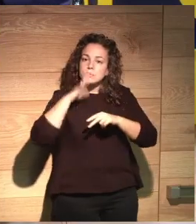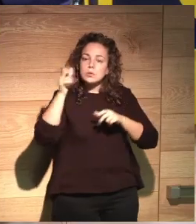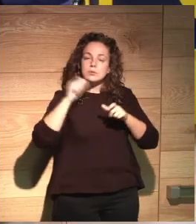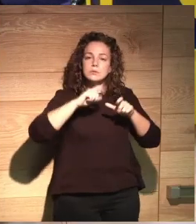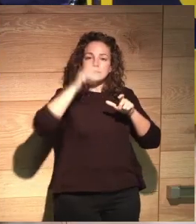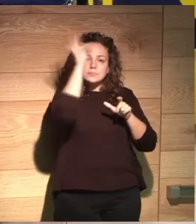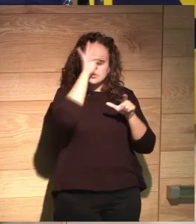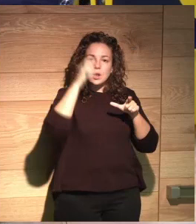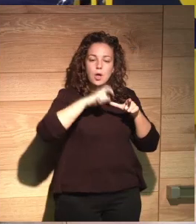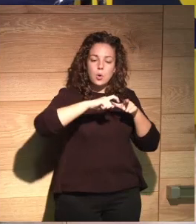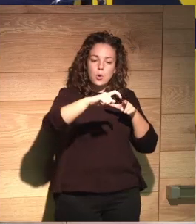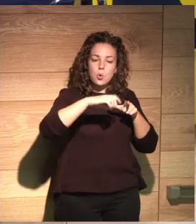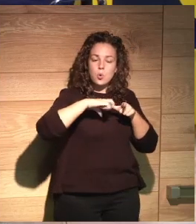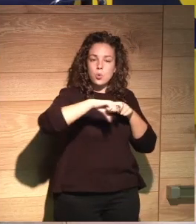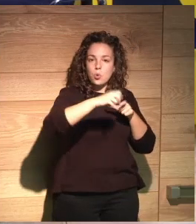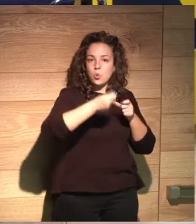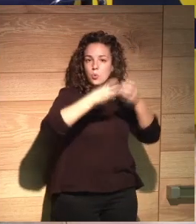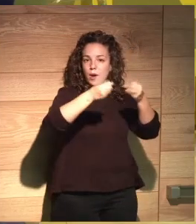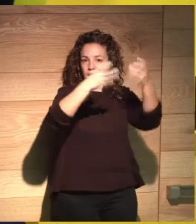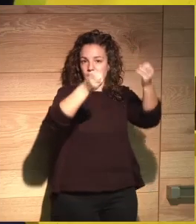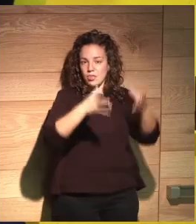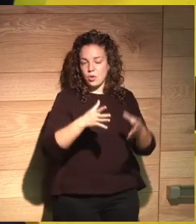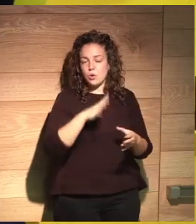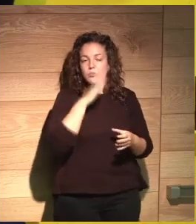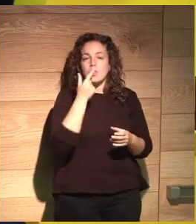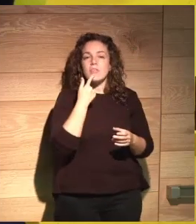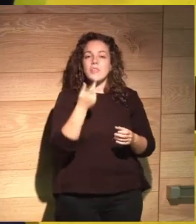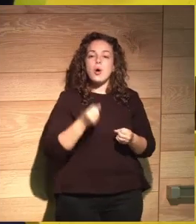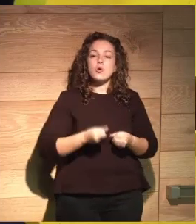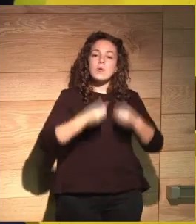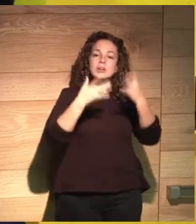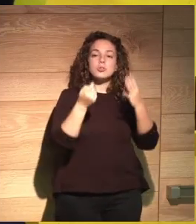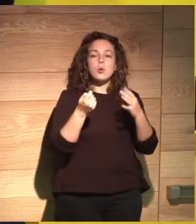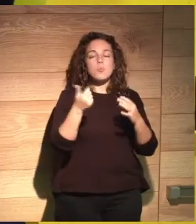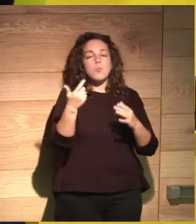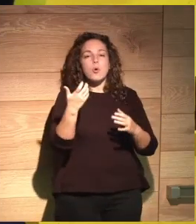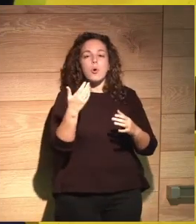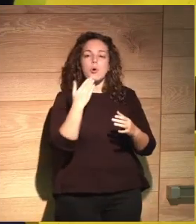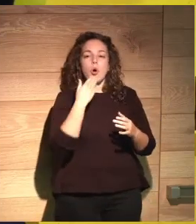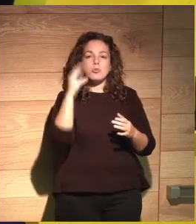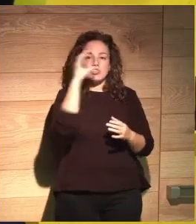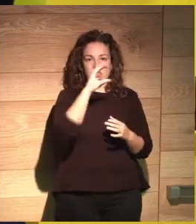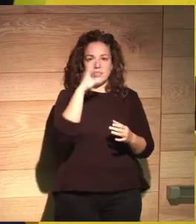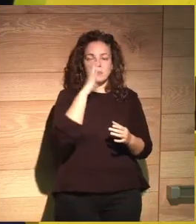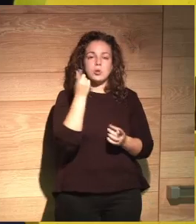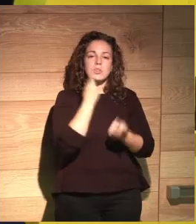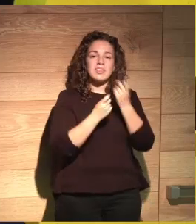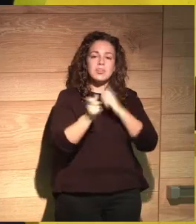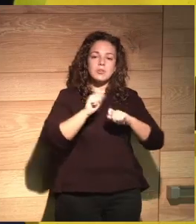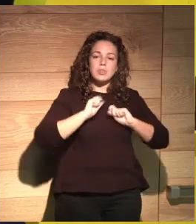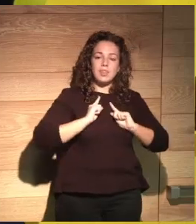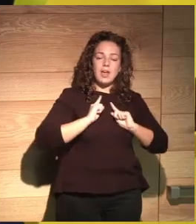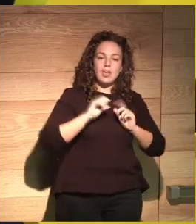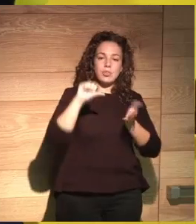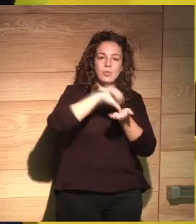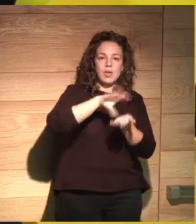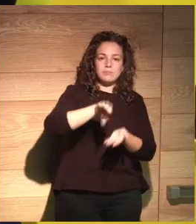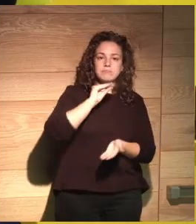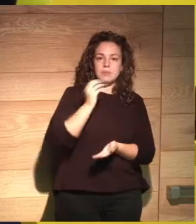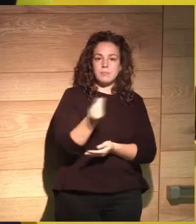espero que un día que era que el urbanismo sea un poco como una ciencia donde la los datos nos permiten de comprender mejor la ciudad